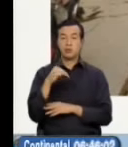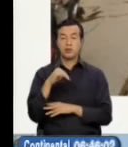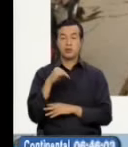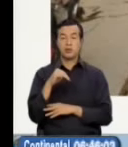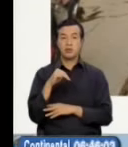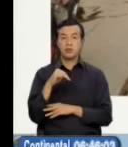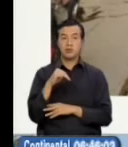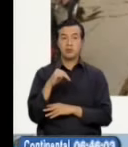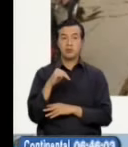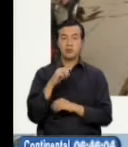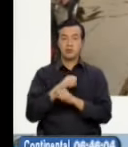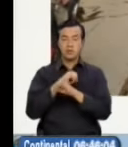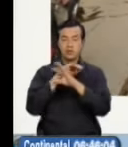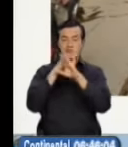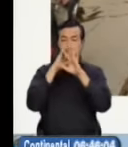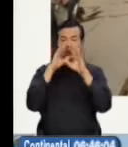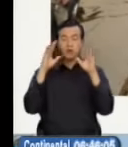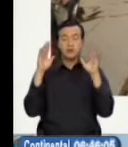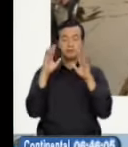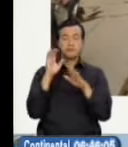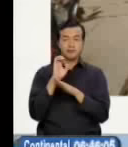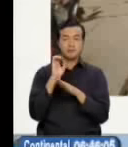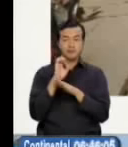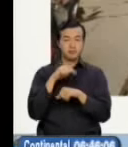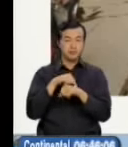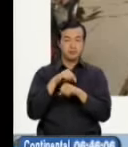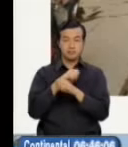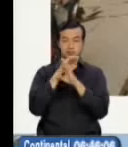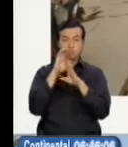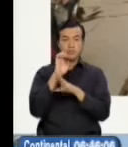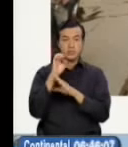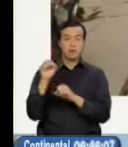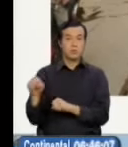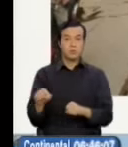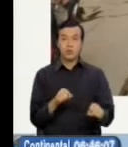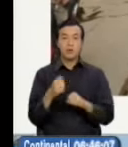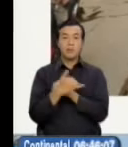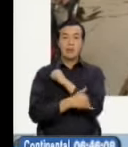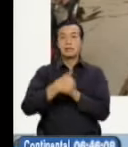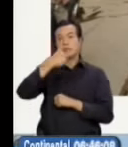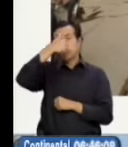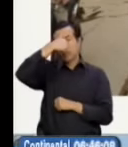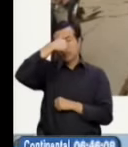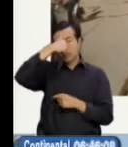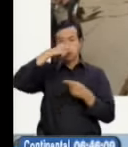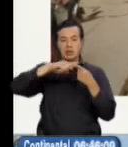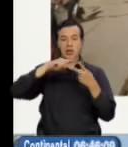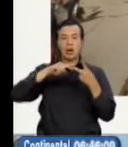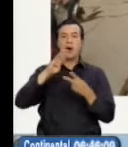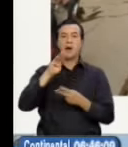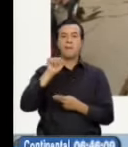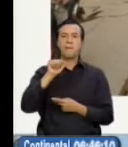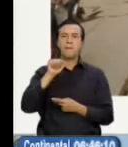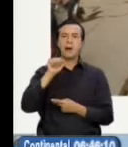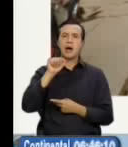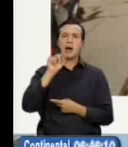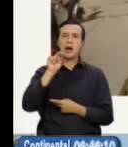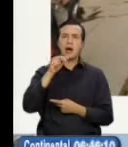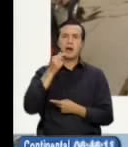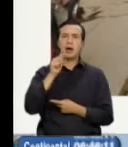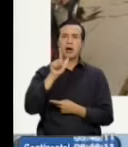Birmania, muy temprano para nosotros acá en Ecuador. Se ha sentido también en la India, se ha sentido en Bangladesh y bueno, por el